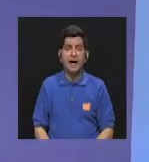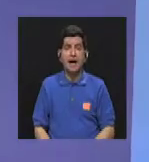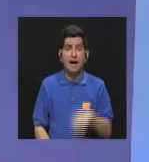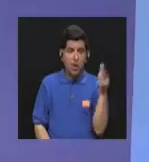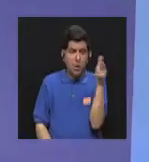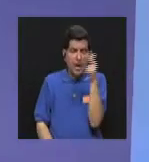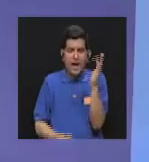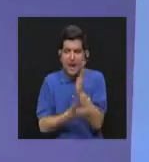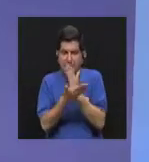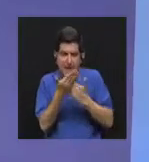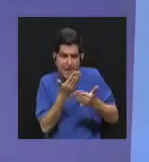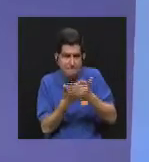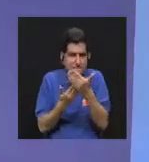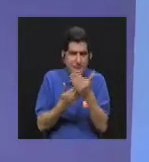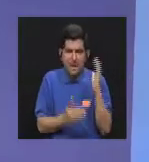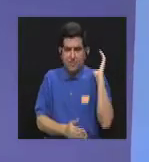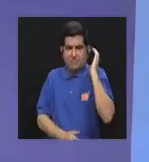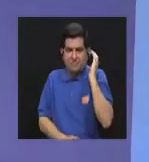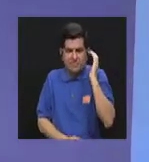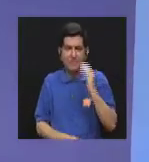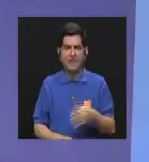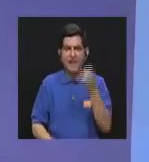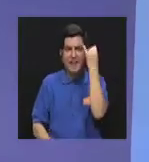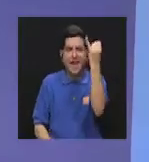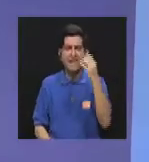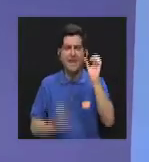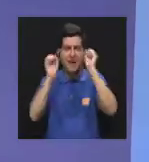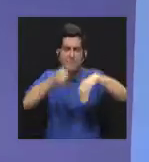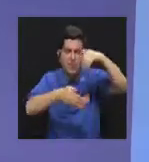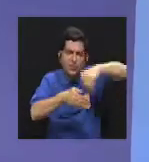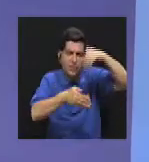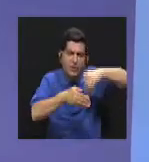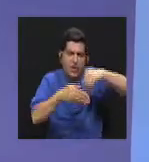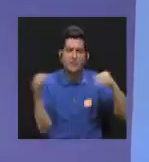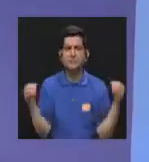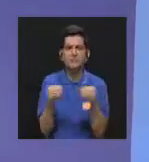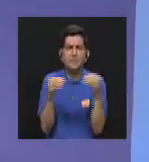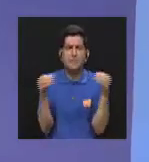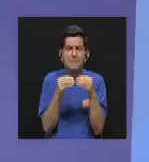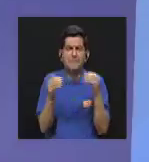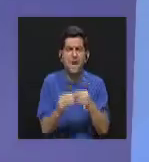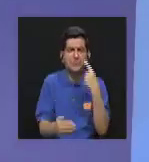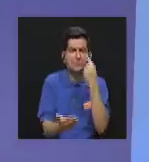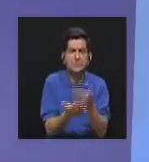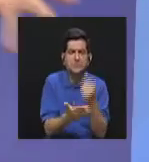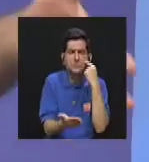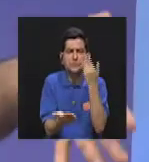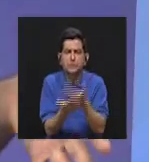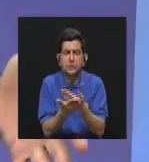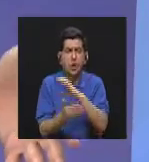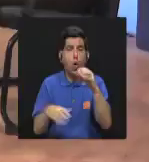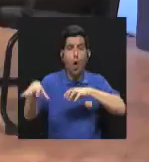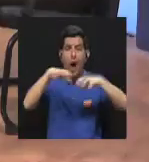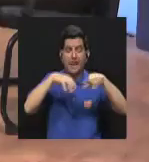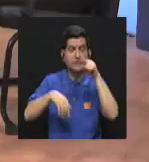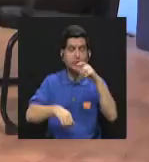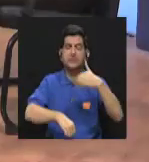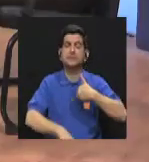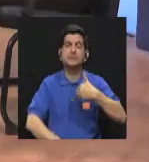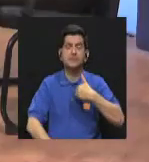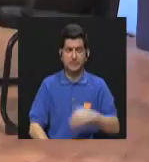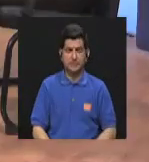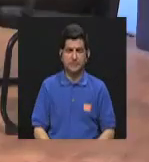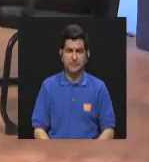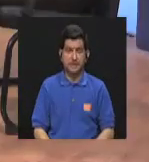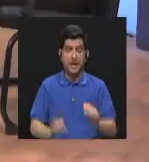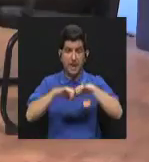propósito. La idea era lograr obtener o registrar la mayor cantidad de testimonios o de acciones que sucedieran ahí,